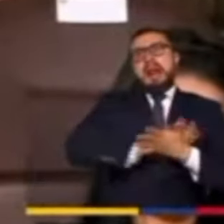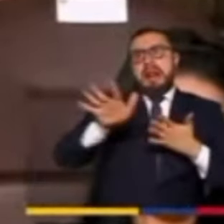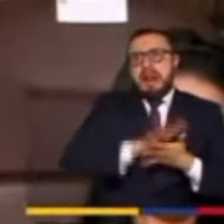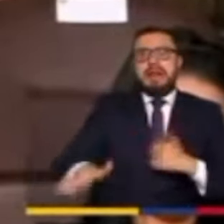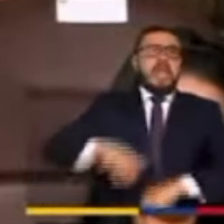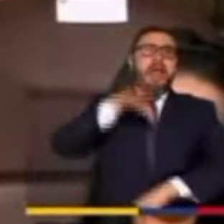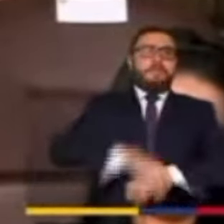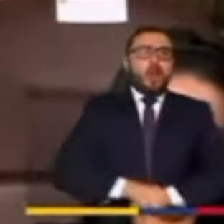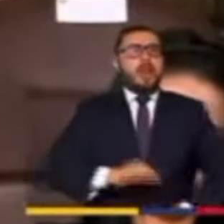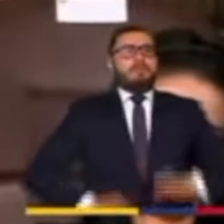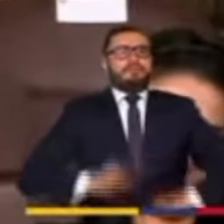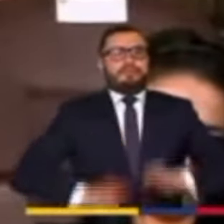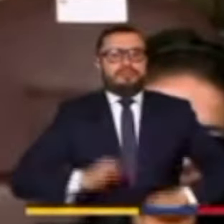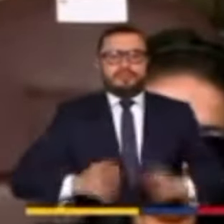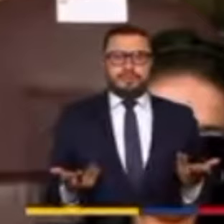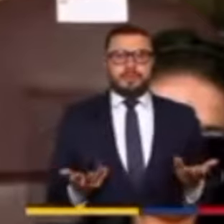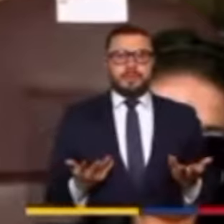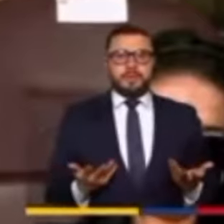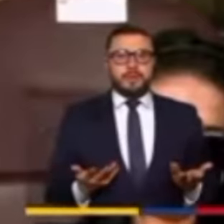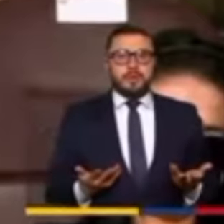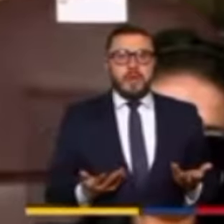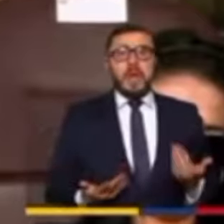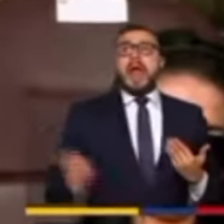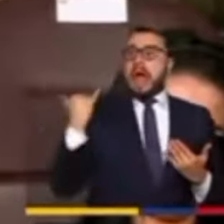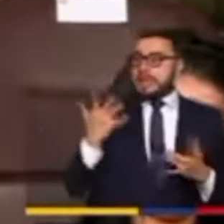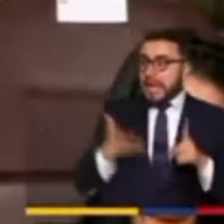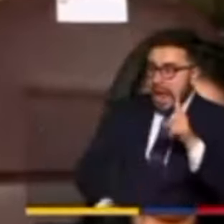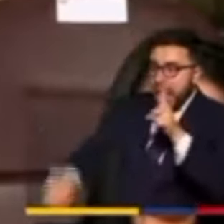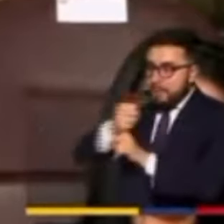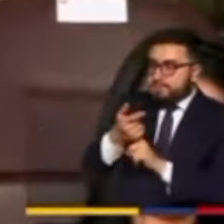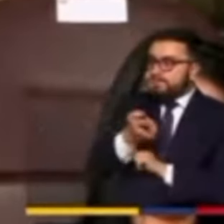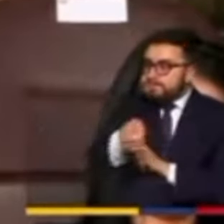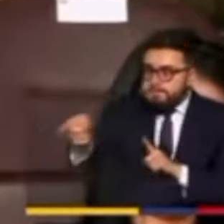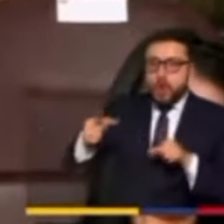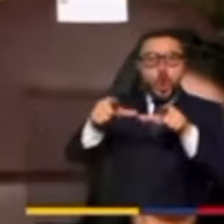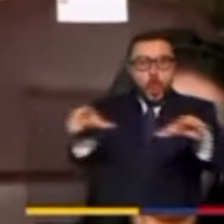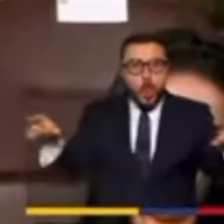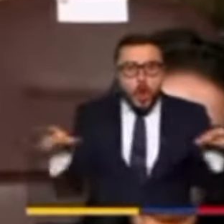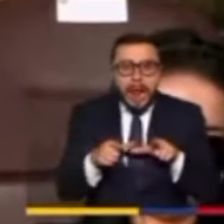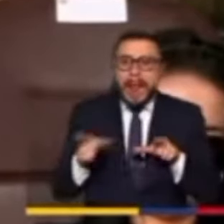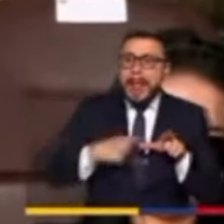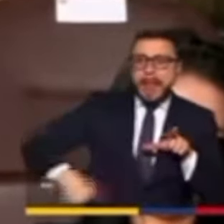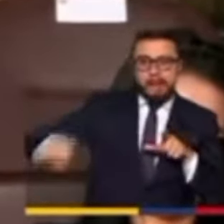había capturas, había el encuentro y el allanamiento de sitios